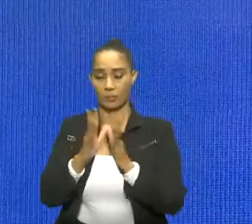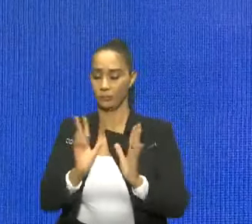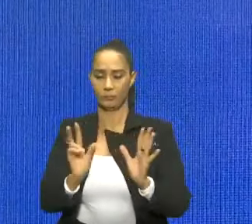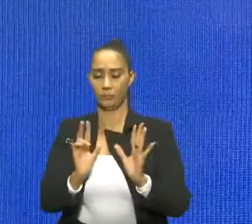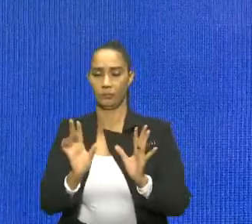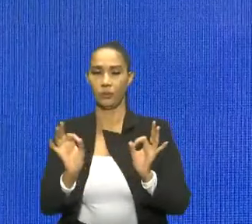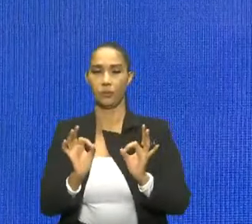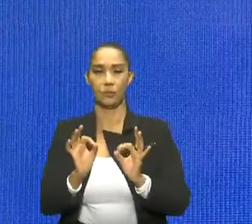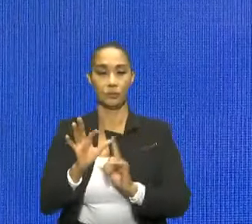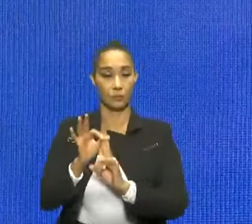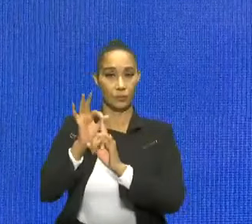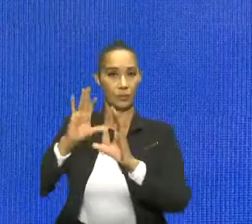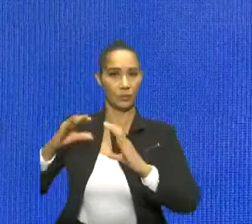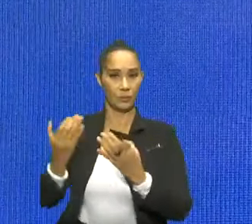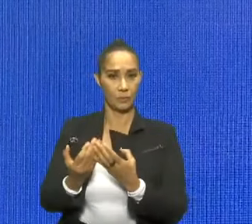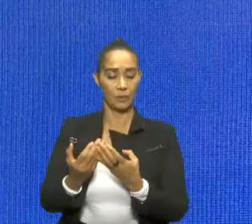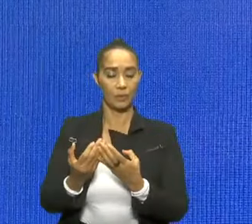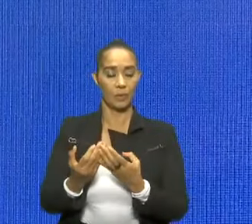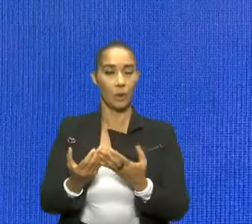en el mundo.